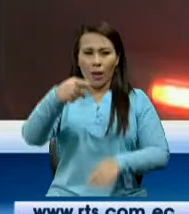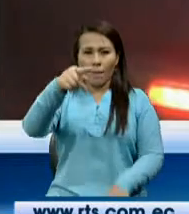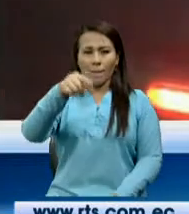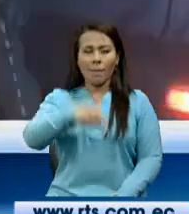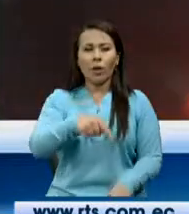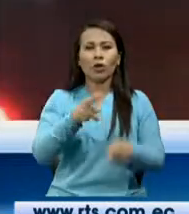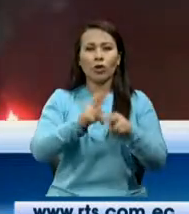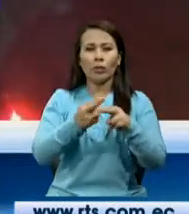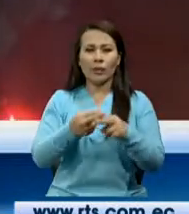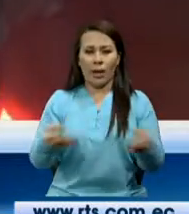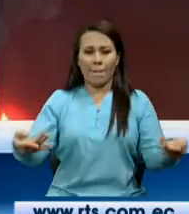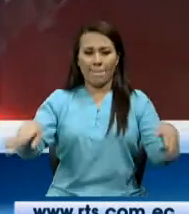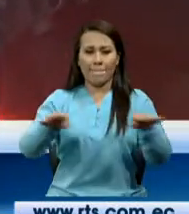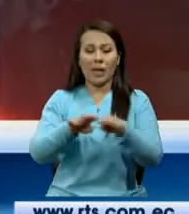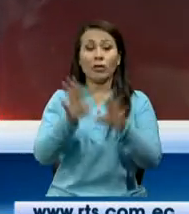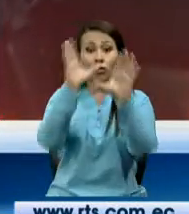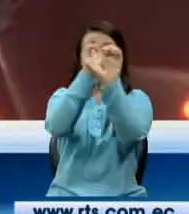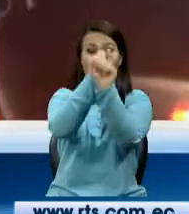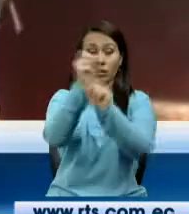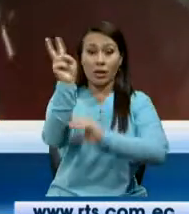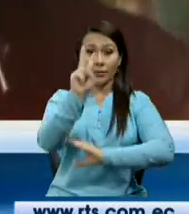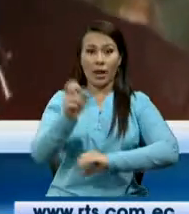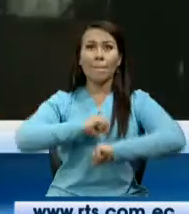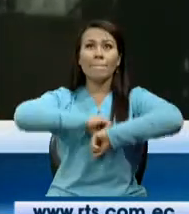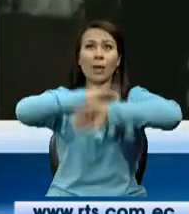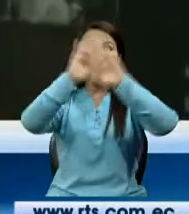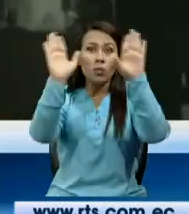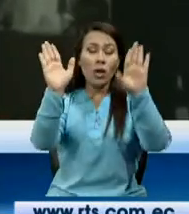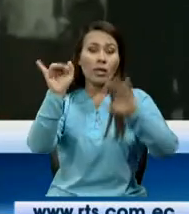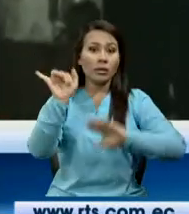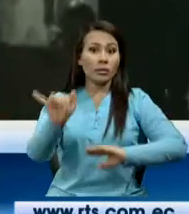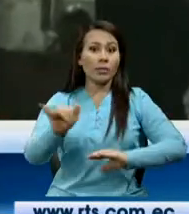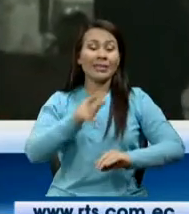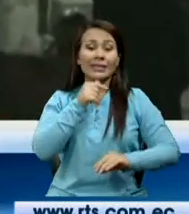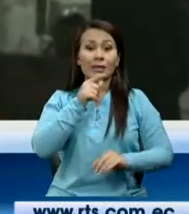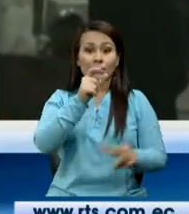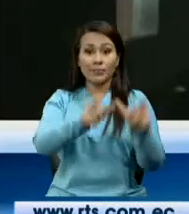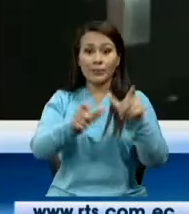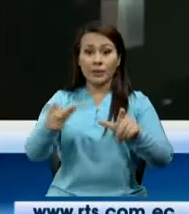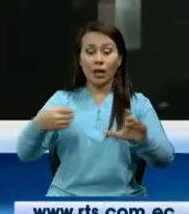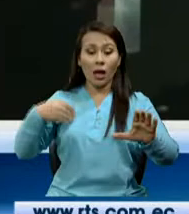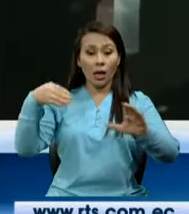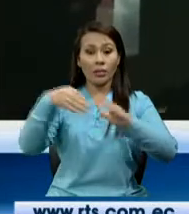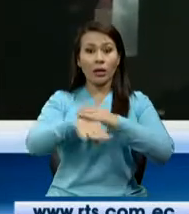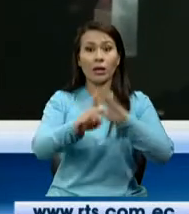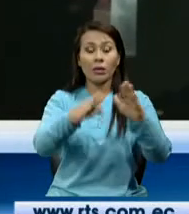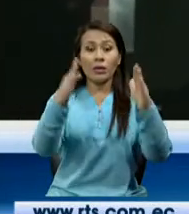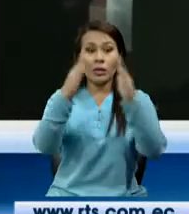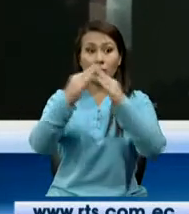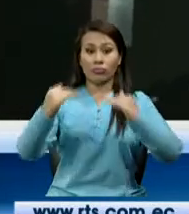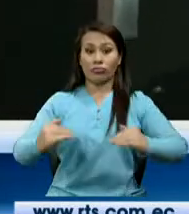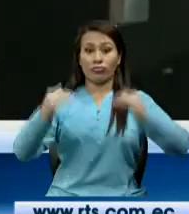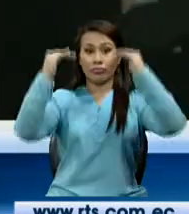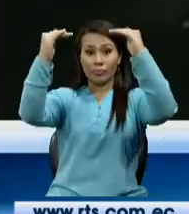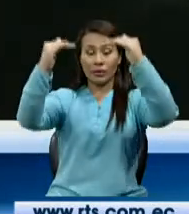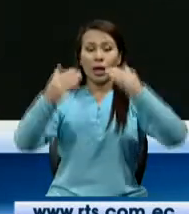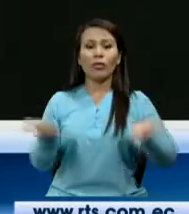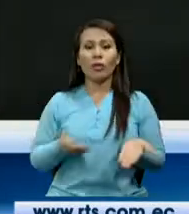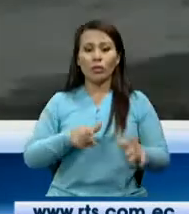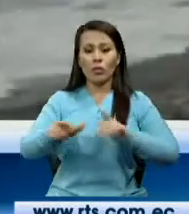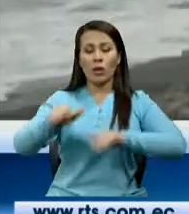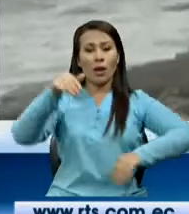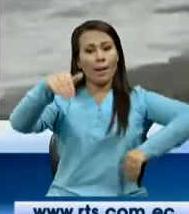del Mar la noche del viernes y madrugada del sábado. Los uniformados allanaron una vivienda de dos plantas ubicada en la ruta